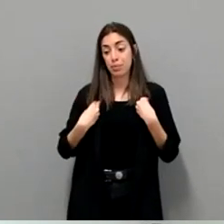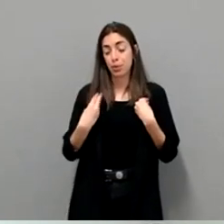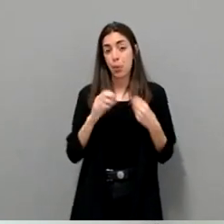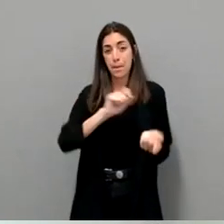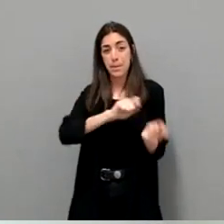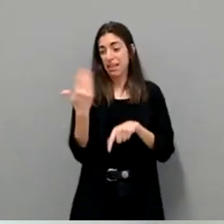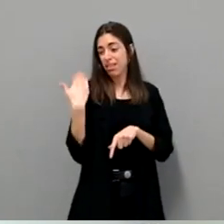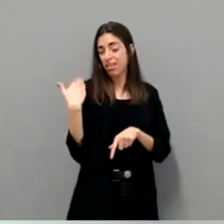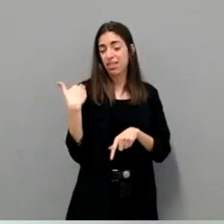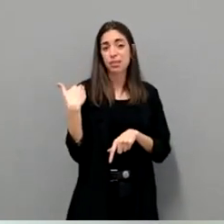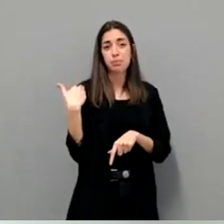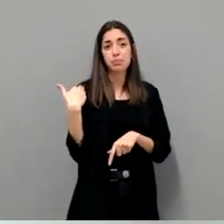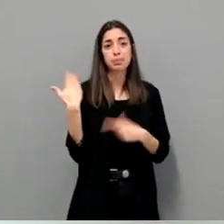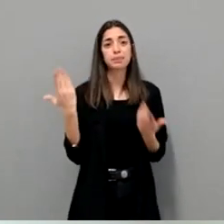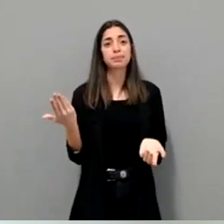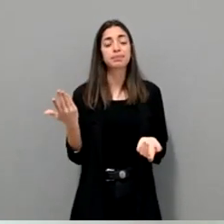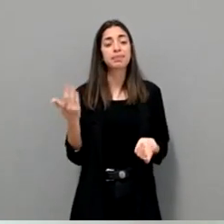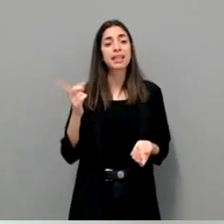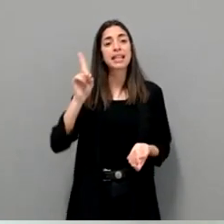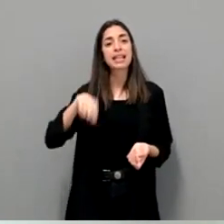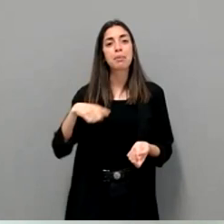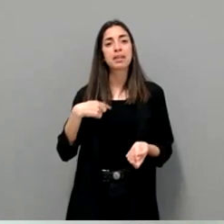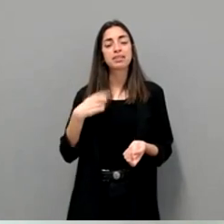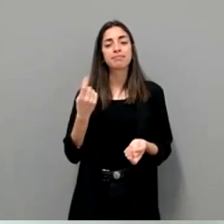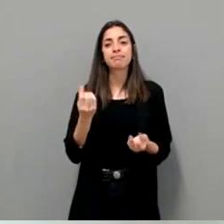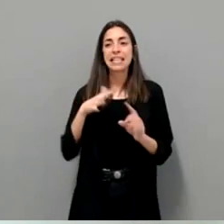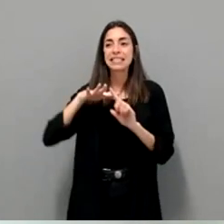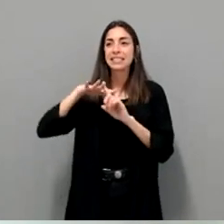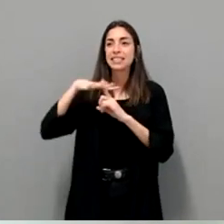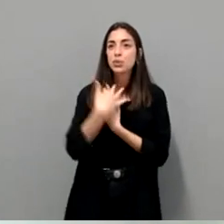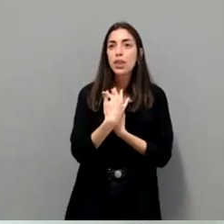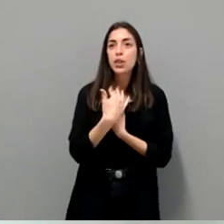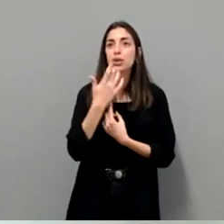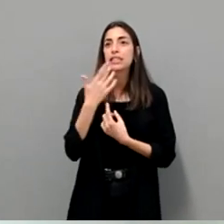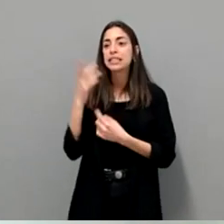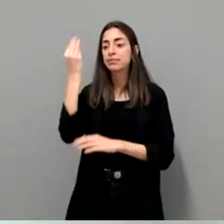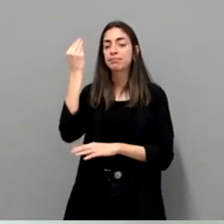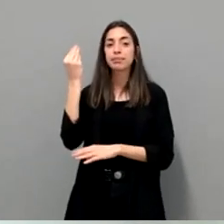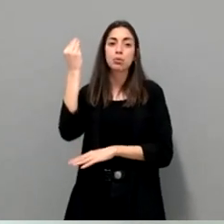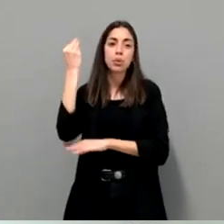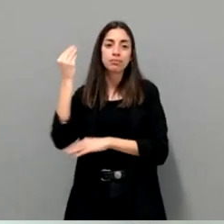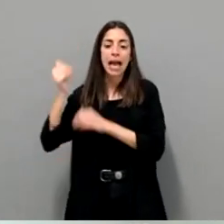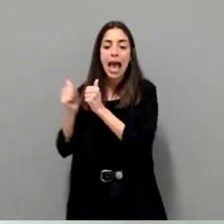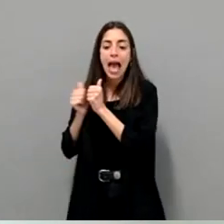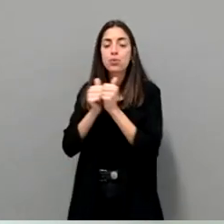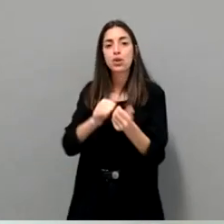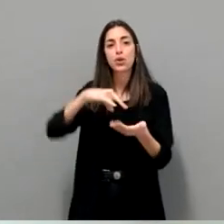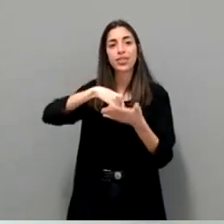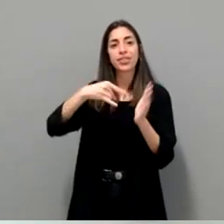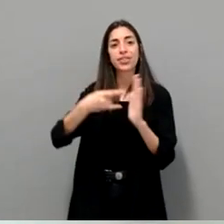poco. Y sobre todo, ¿cuántas veces esta situación cuando el auxiliar técnico educativo es una persona que tiene